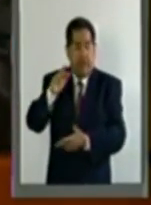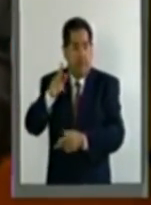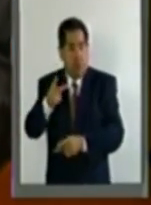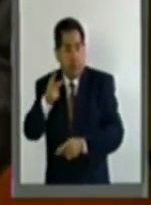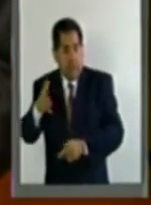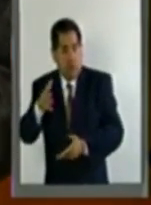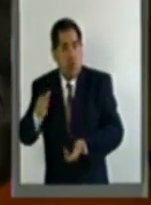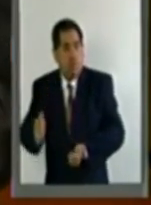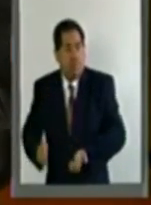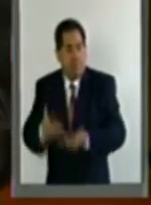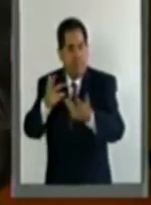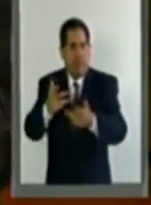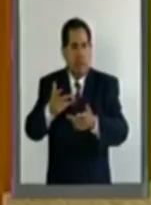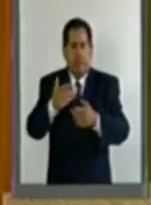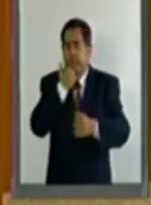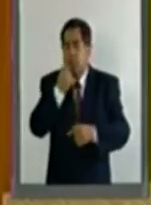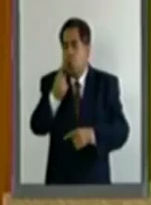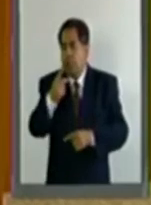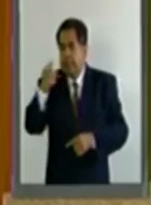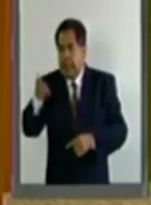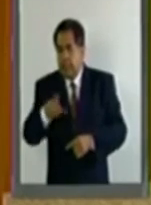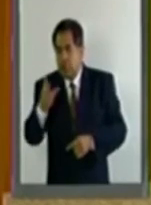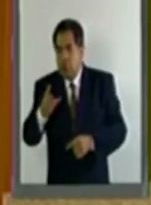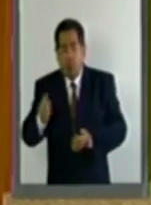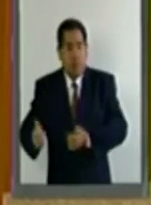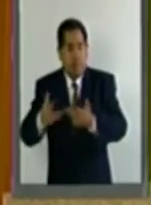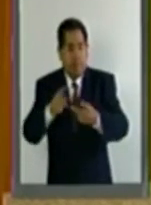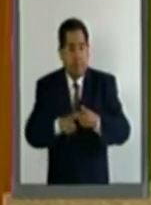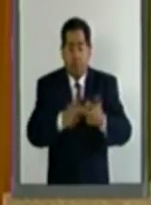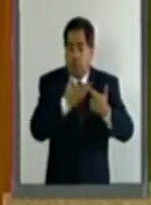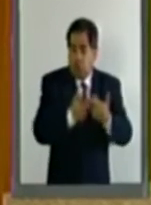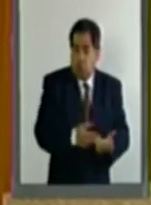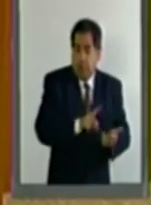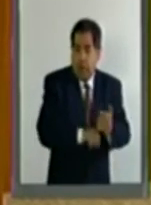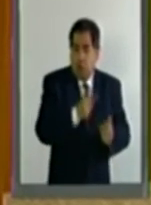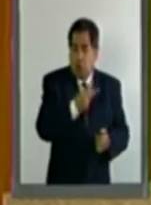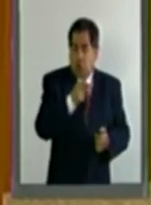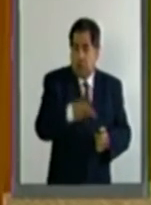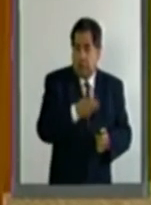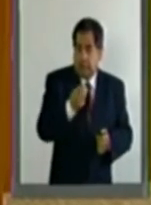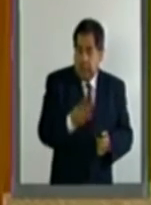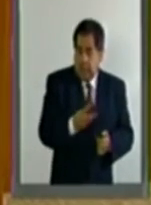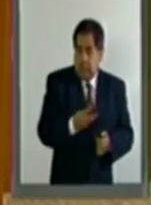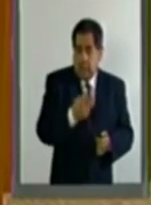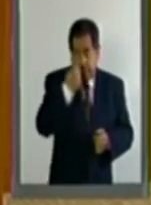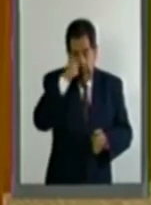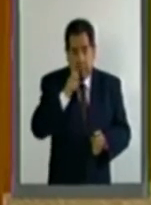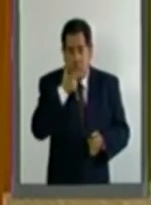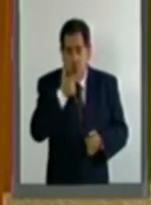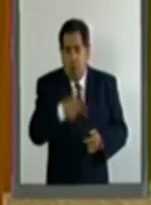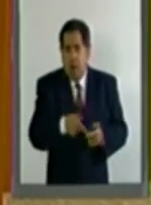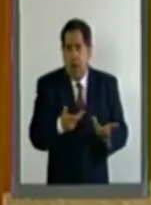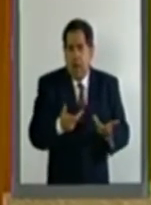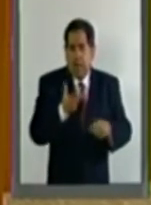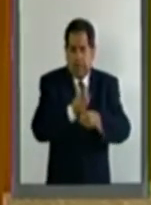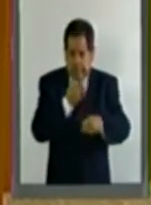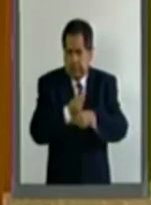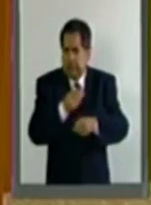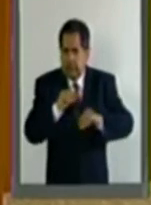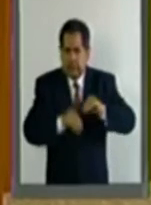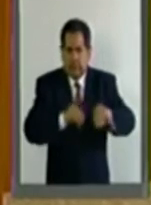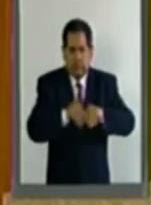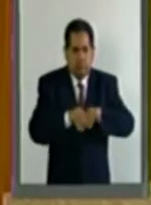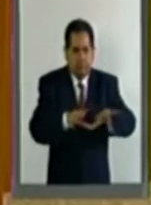Unidos, 1/3, y los 2/3 que le quedan al estado de Chihuahua se harían eficientes